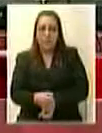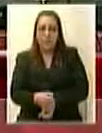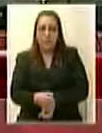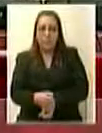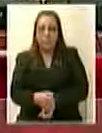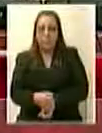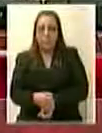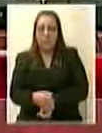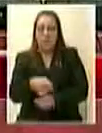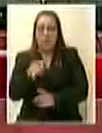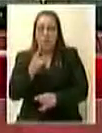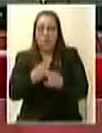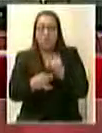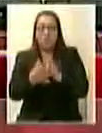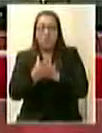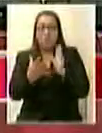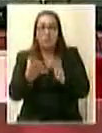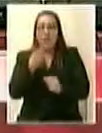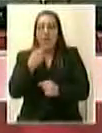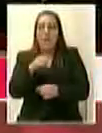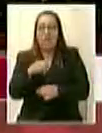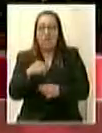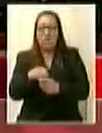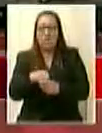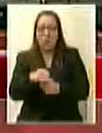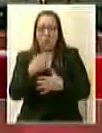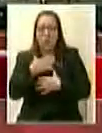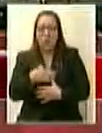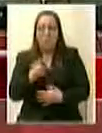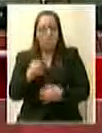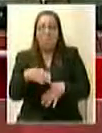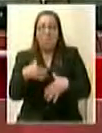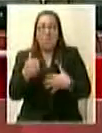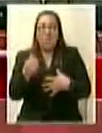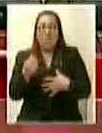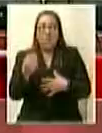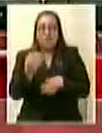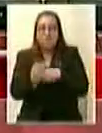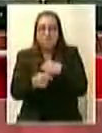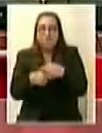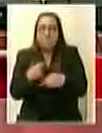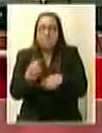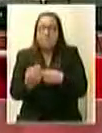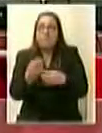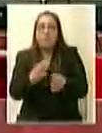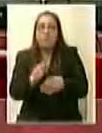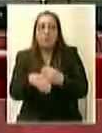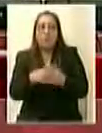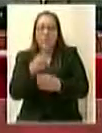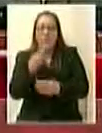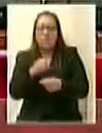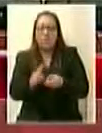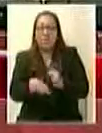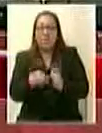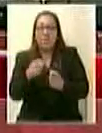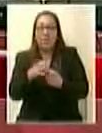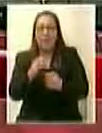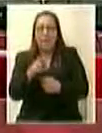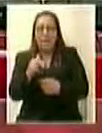El consumo excesivo de azúcar, el cuerpo no tiene capacidad para metabolizar todo el azúcar y lo que hace es convertirlo en